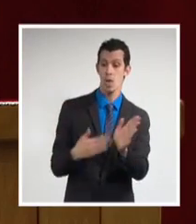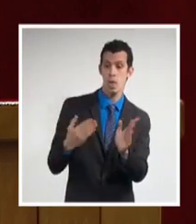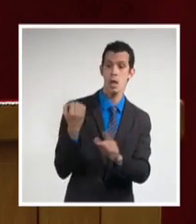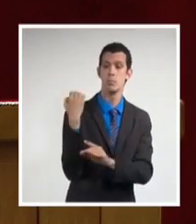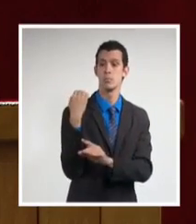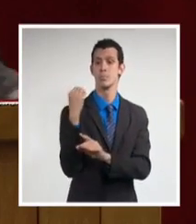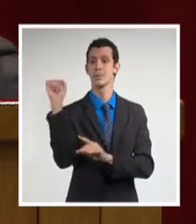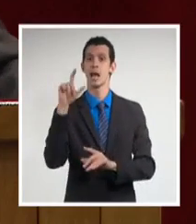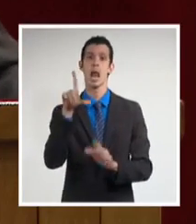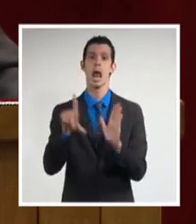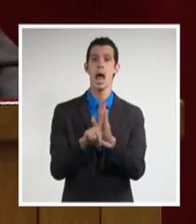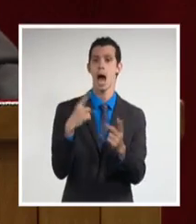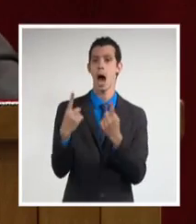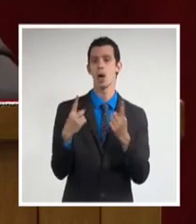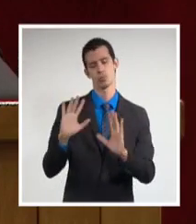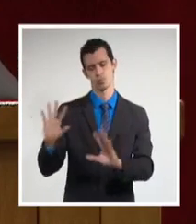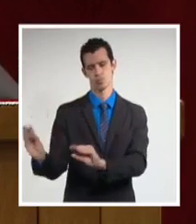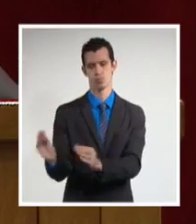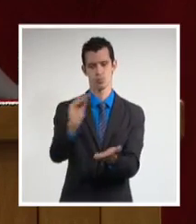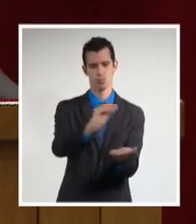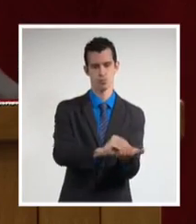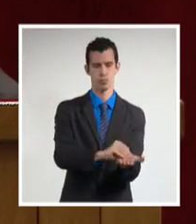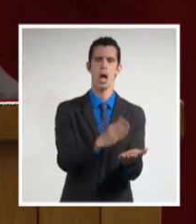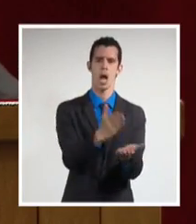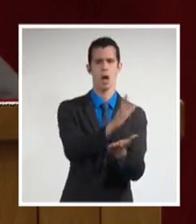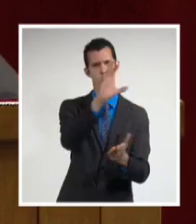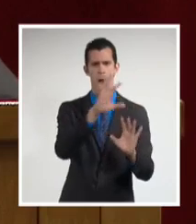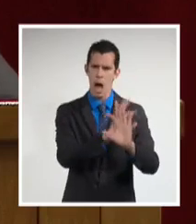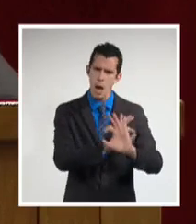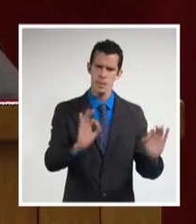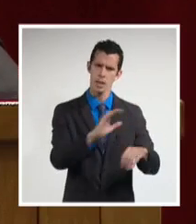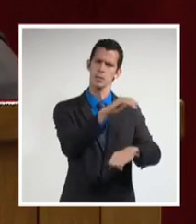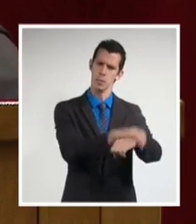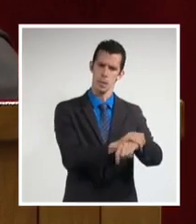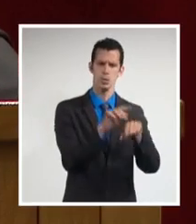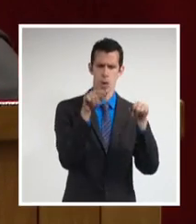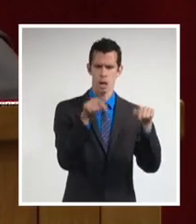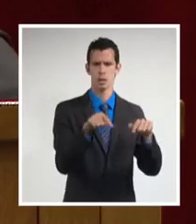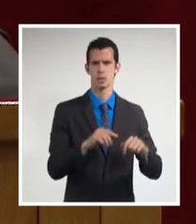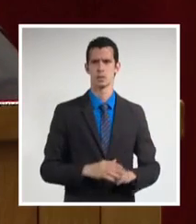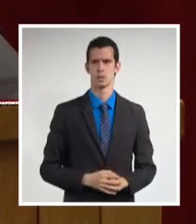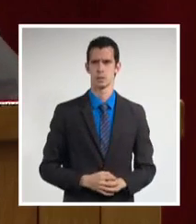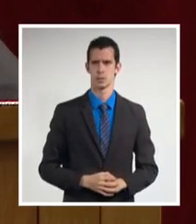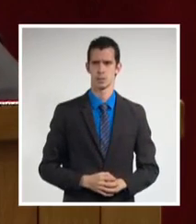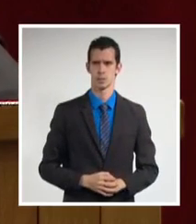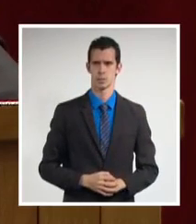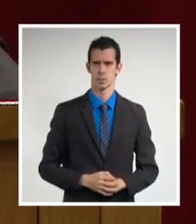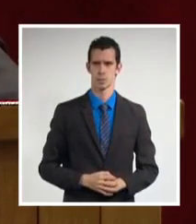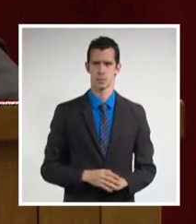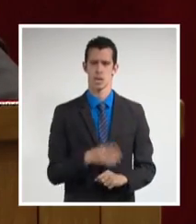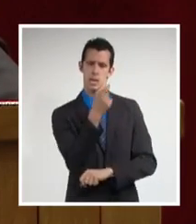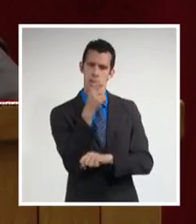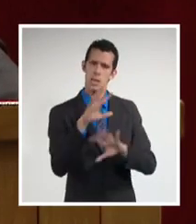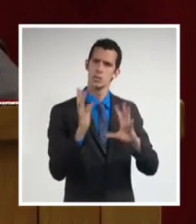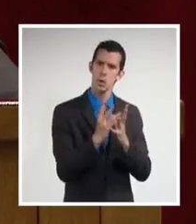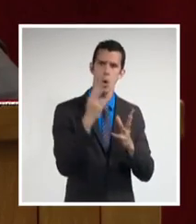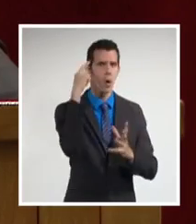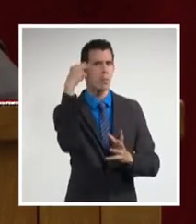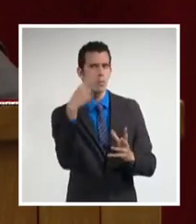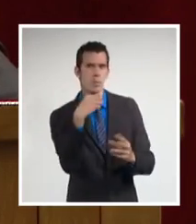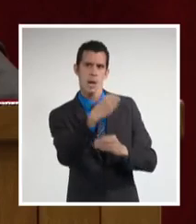falacias. Esta rara dictadura, cuyos supuestos desaparecidos o perseguidos suelen reaparecer paseando por